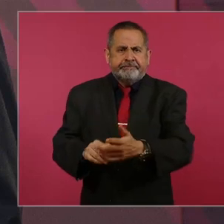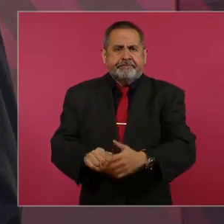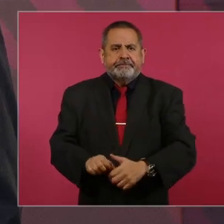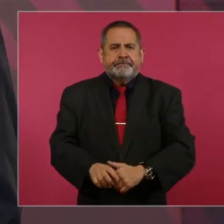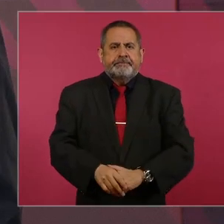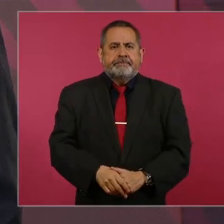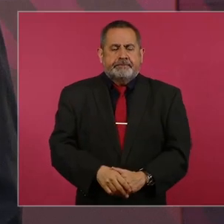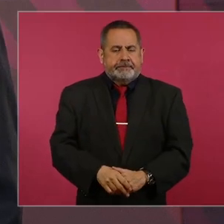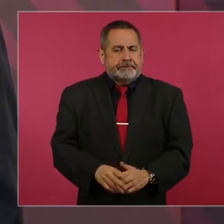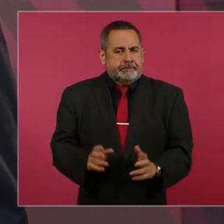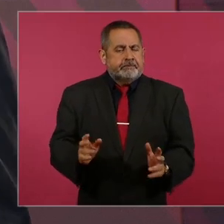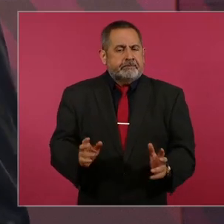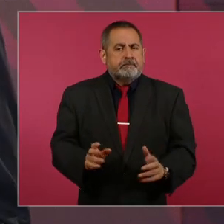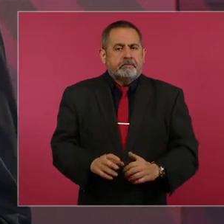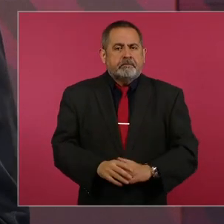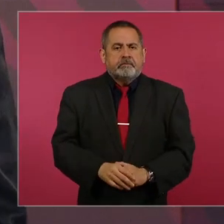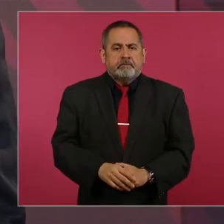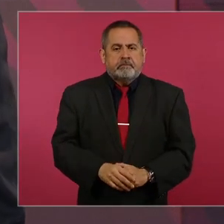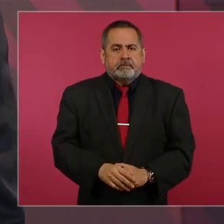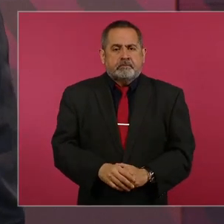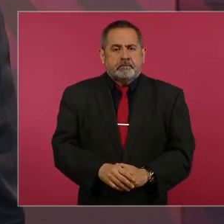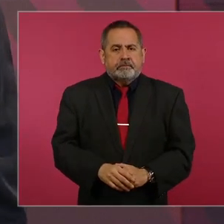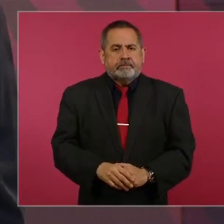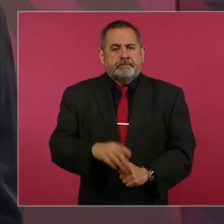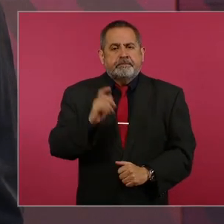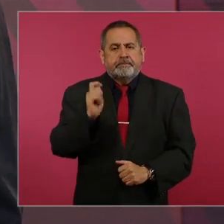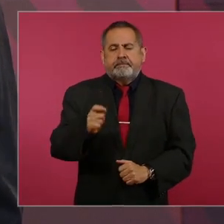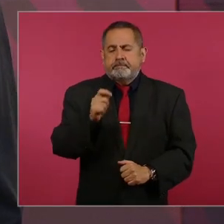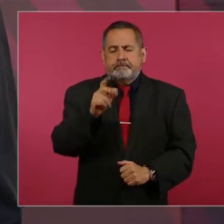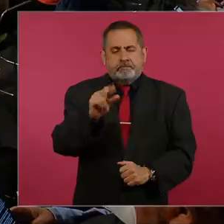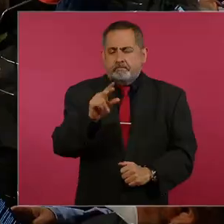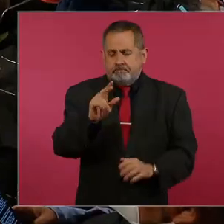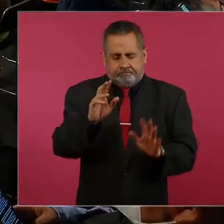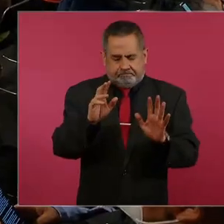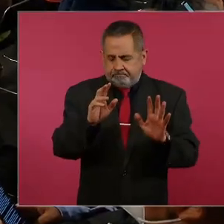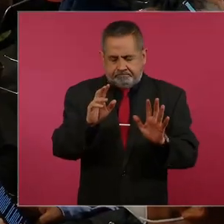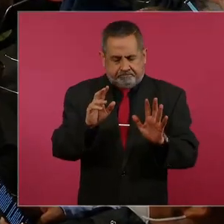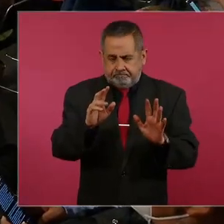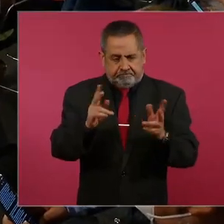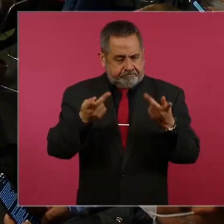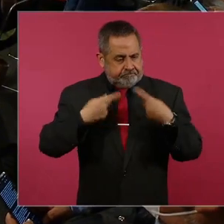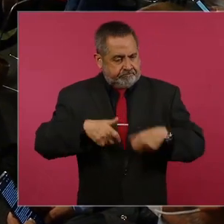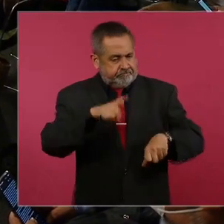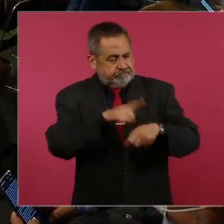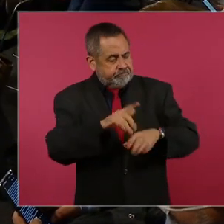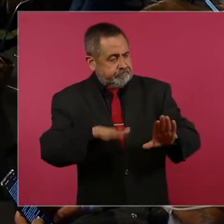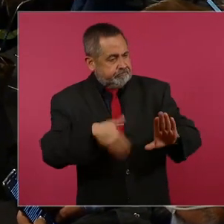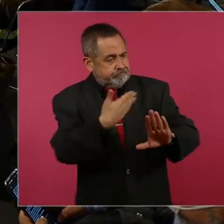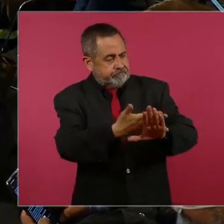Entonces, no es nada, nada, nada personal,